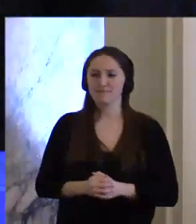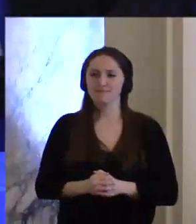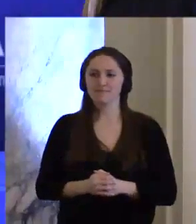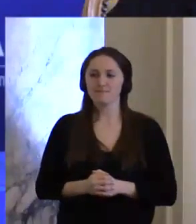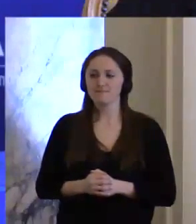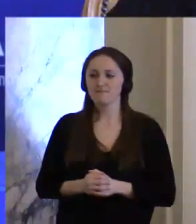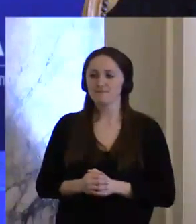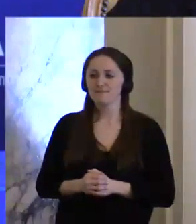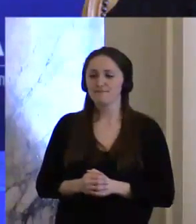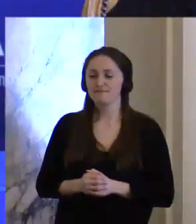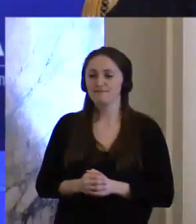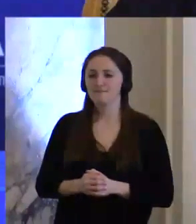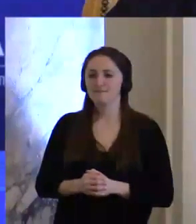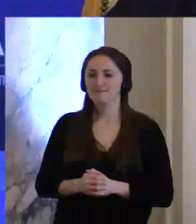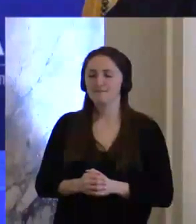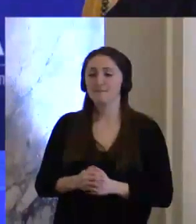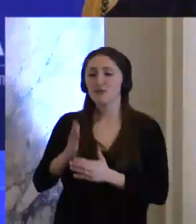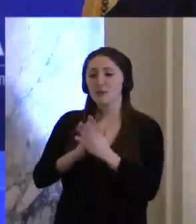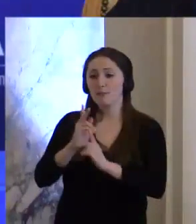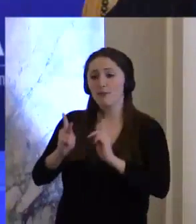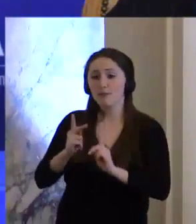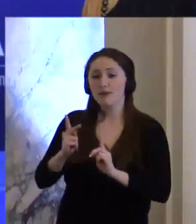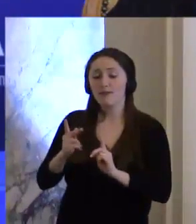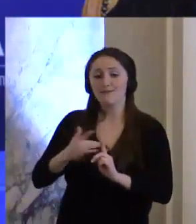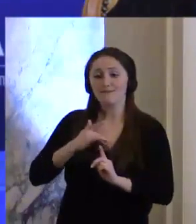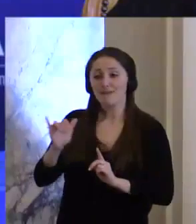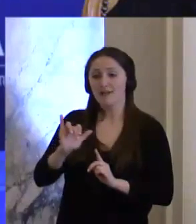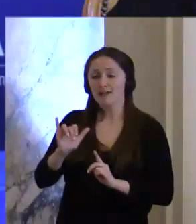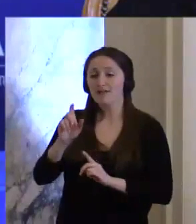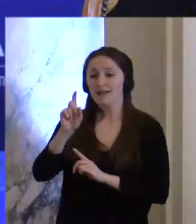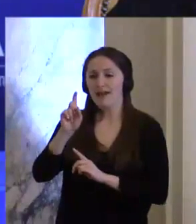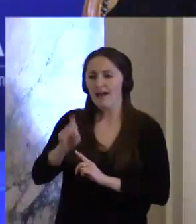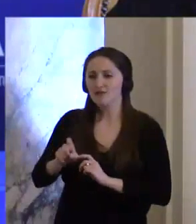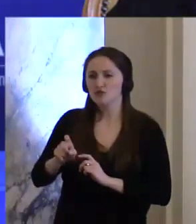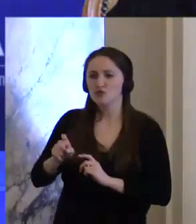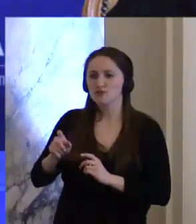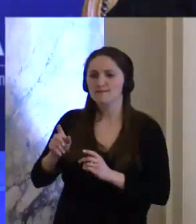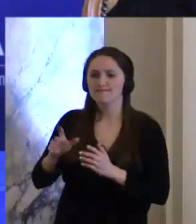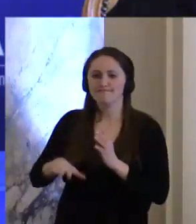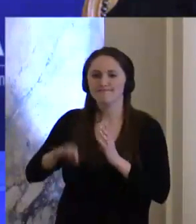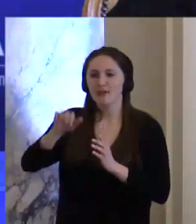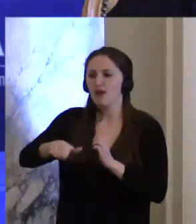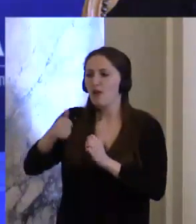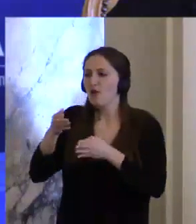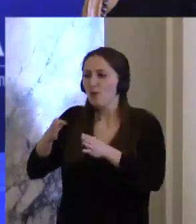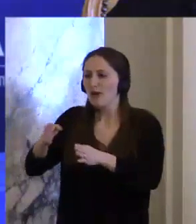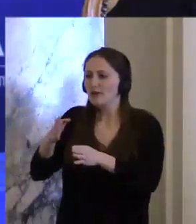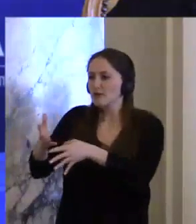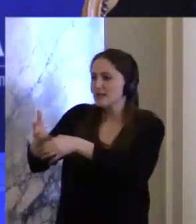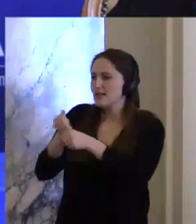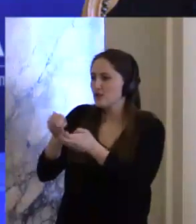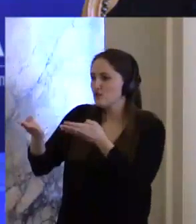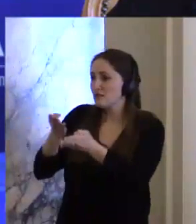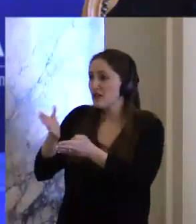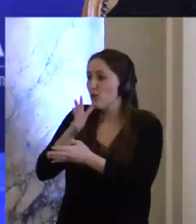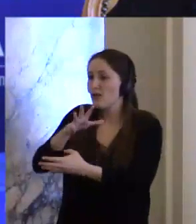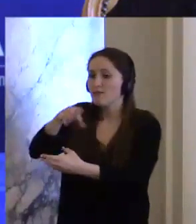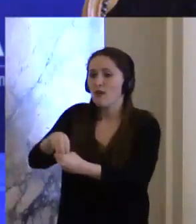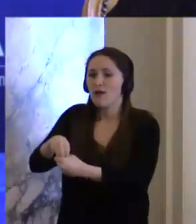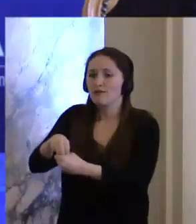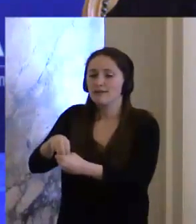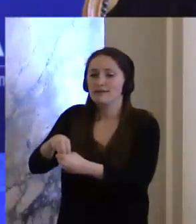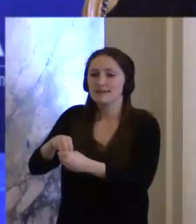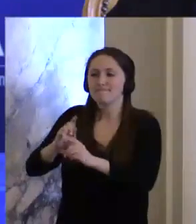formas de obtener estos servicios, llevándolos a actos que no deben necesariamente de estar haciendo. Pero tenemos que empezar antes de eso, no